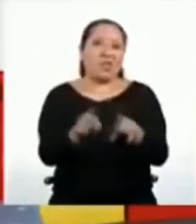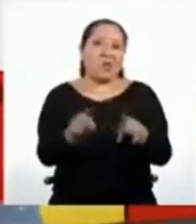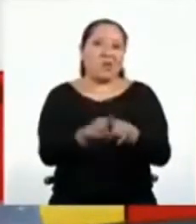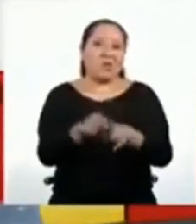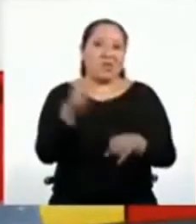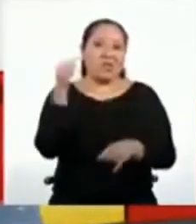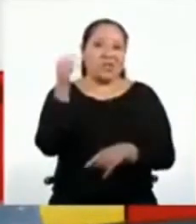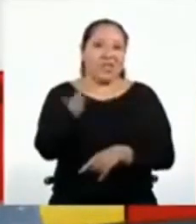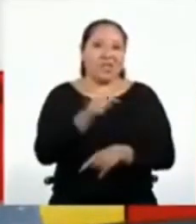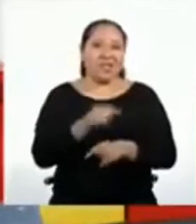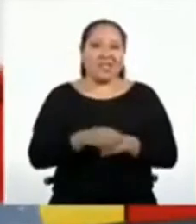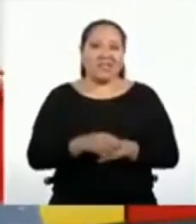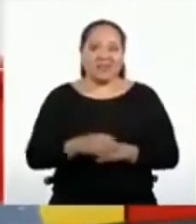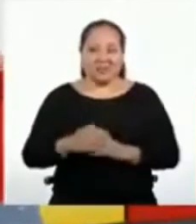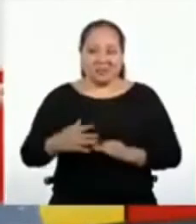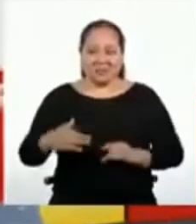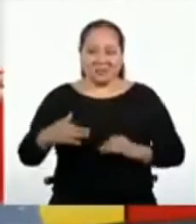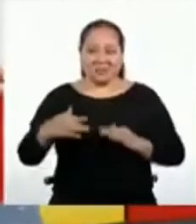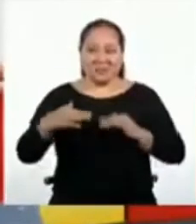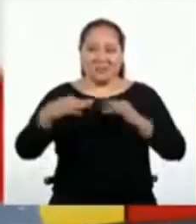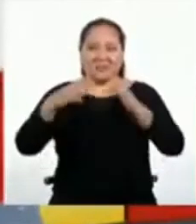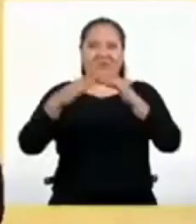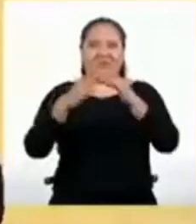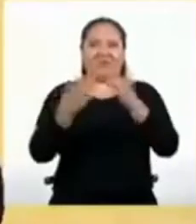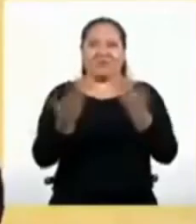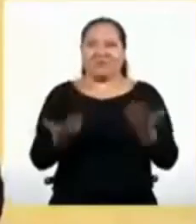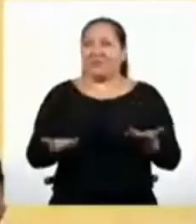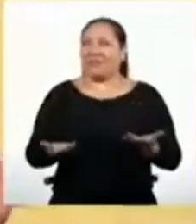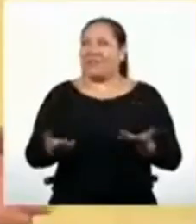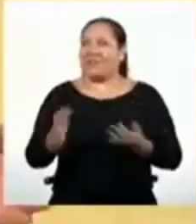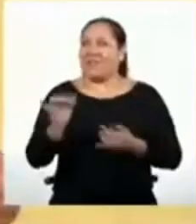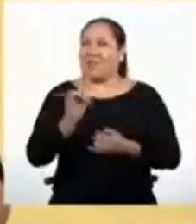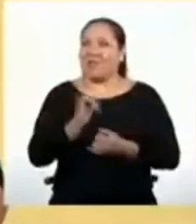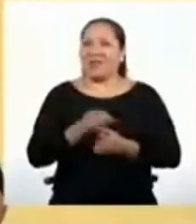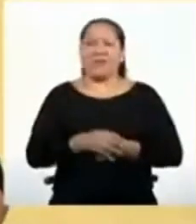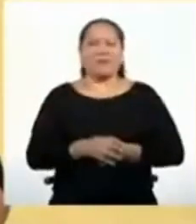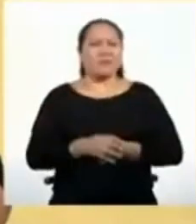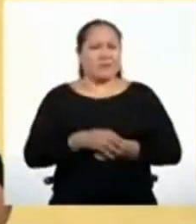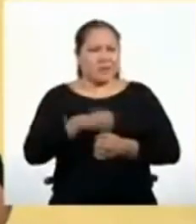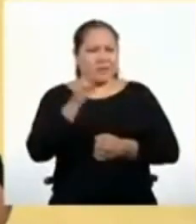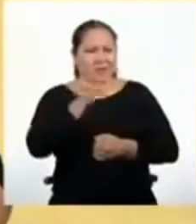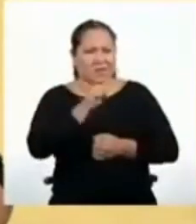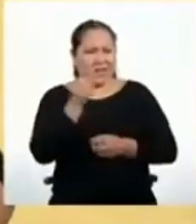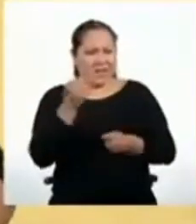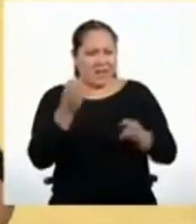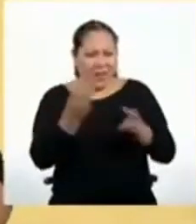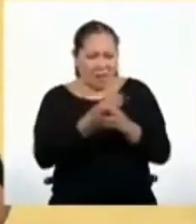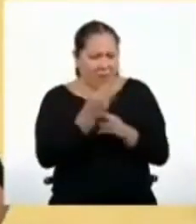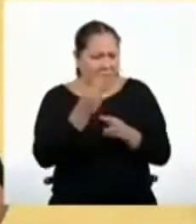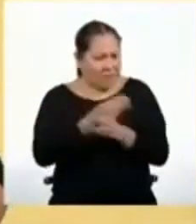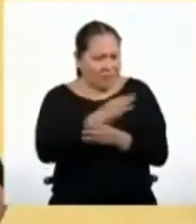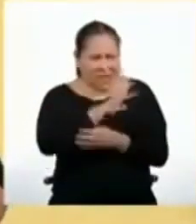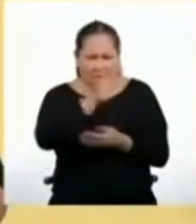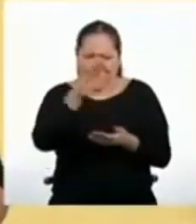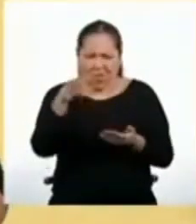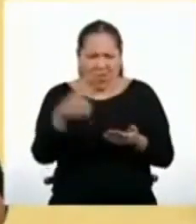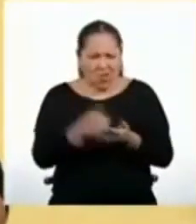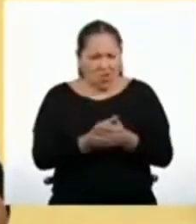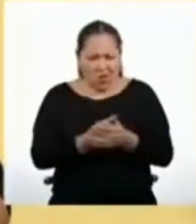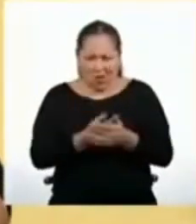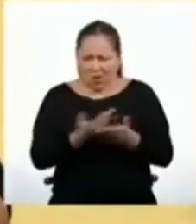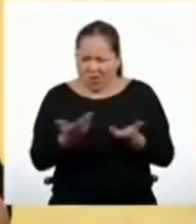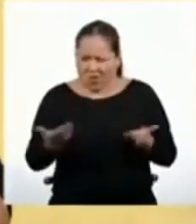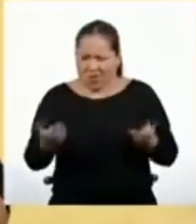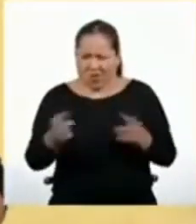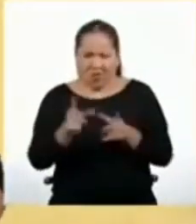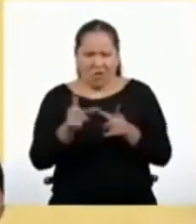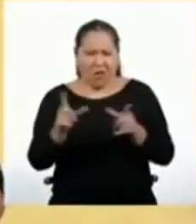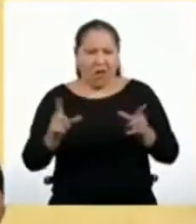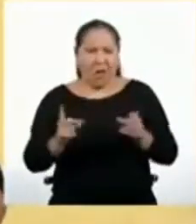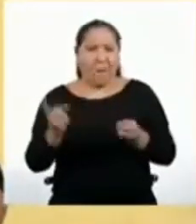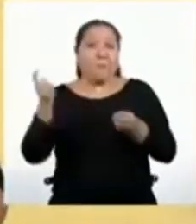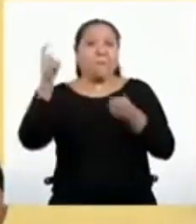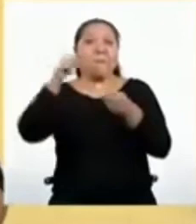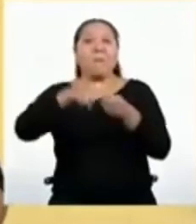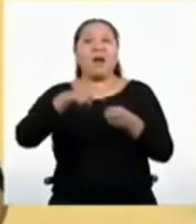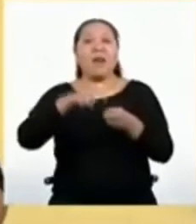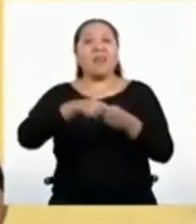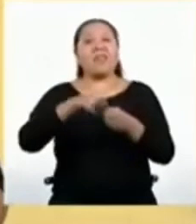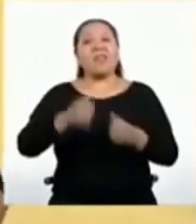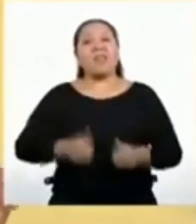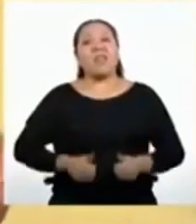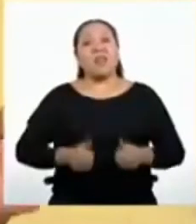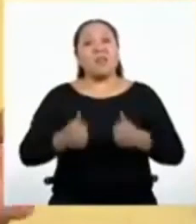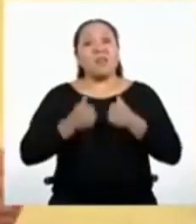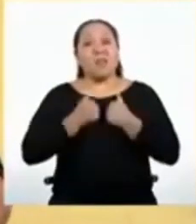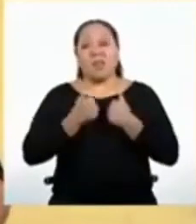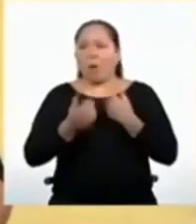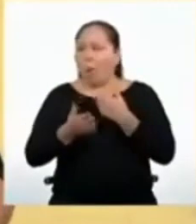una actividad de ocio como hacer castillos. Las matemáticas están en todos lados. Son parte de la vida. En cualquier cosa